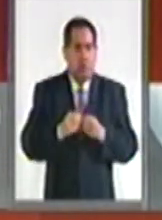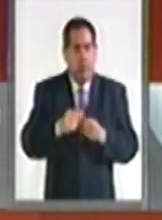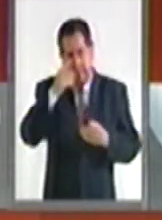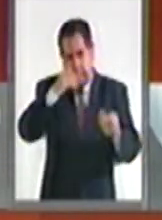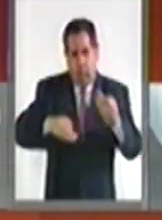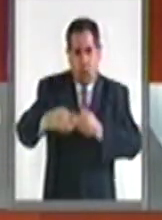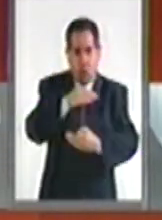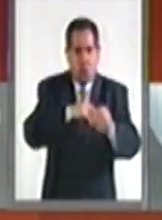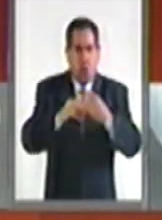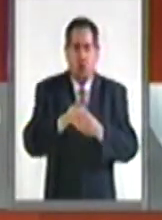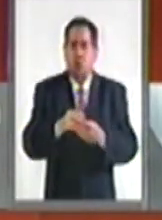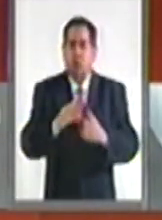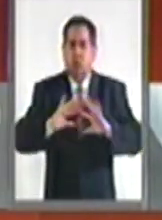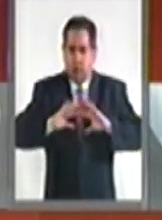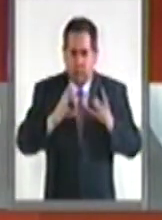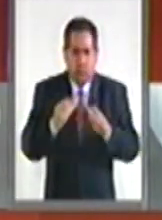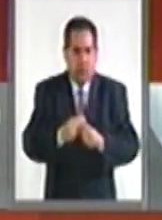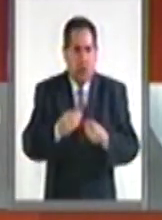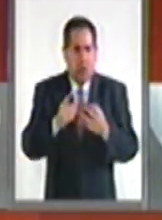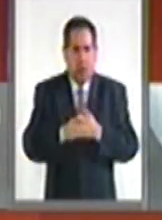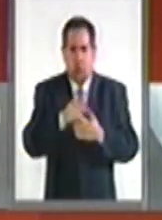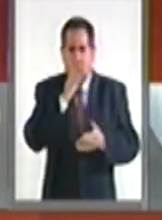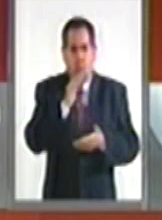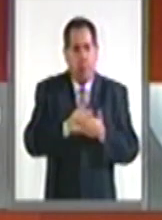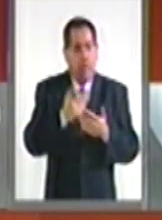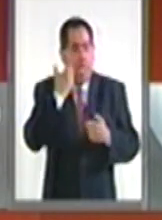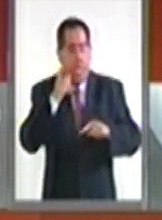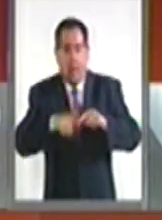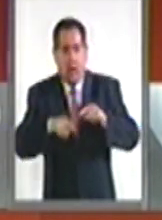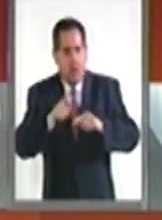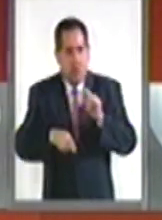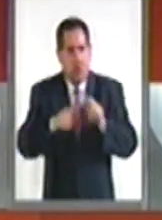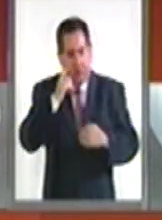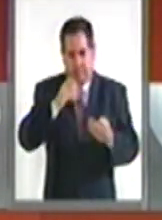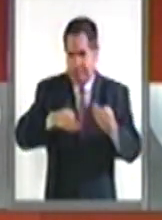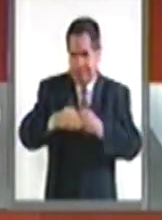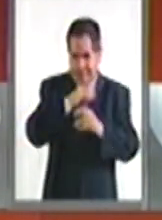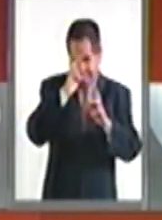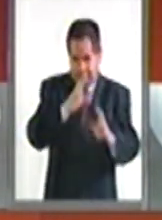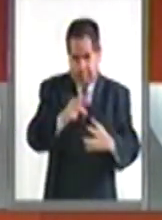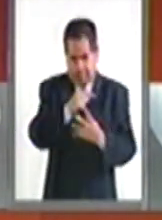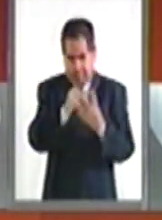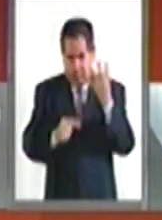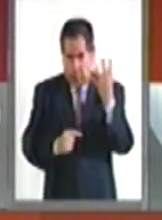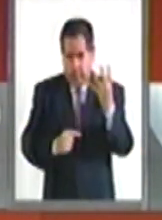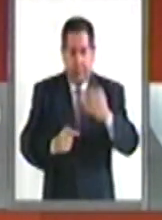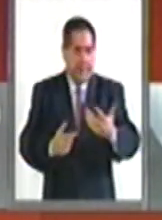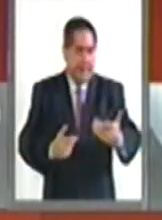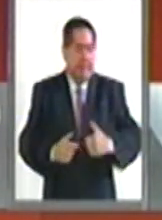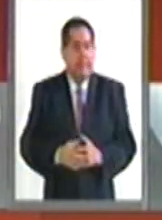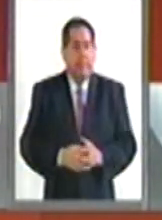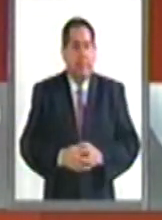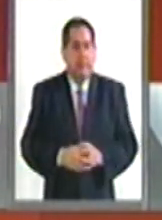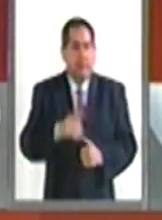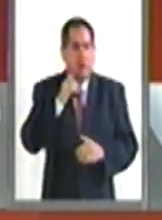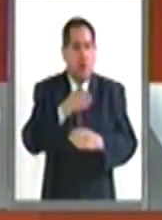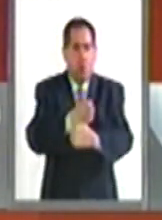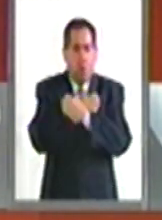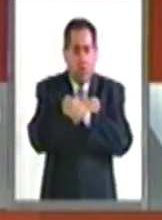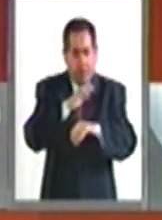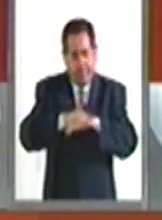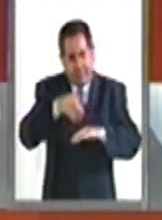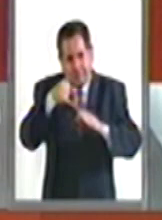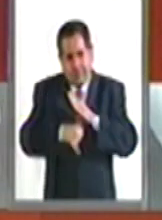universalidad, interdependencia, indivisibilidad y progresividad. Esta propuesta tiene pretensión de educación